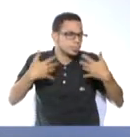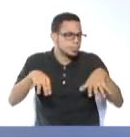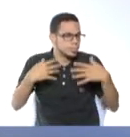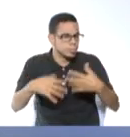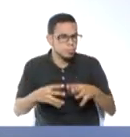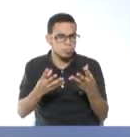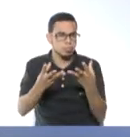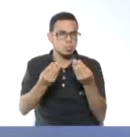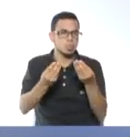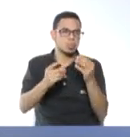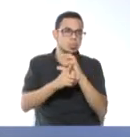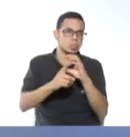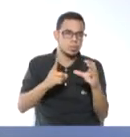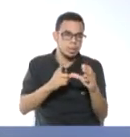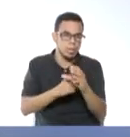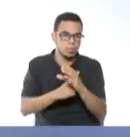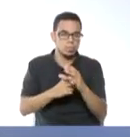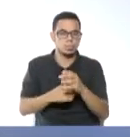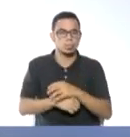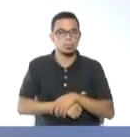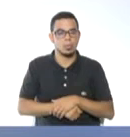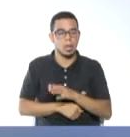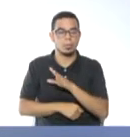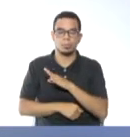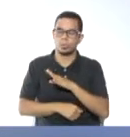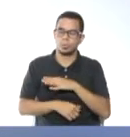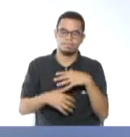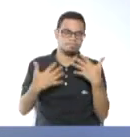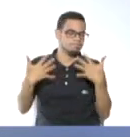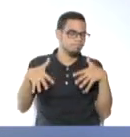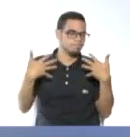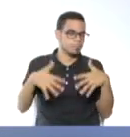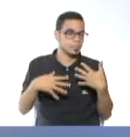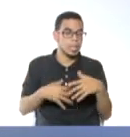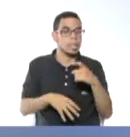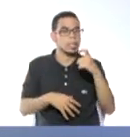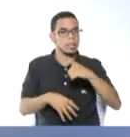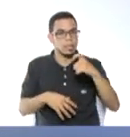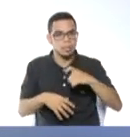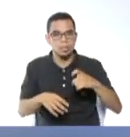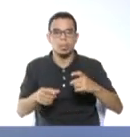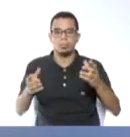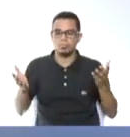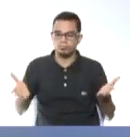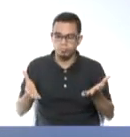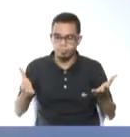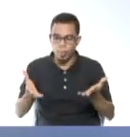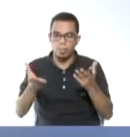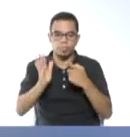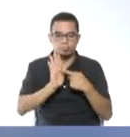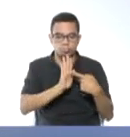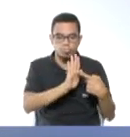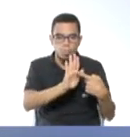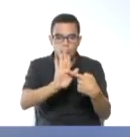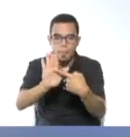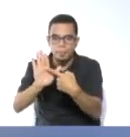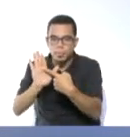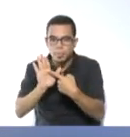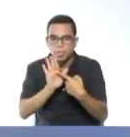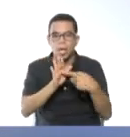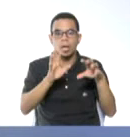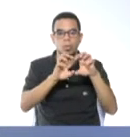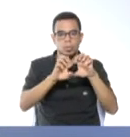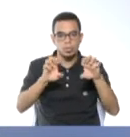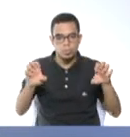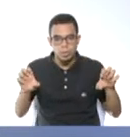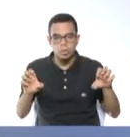cultural que está presente, pues, y que de una u otra forma necesitamos seguir fortaleciendo a